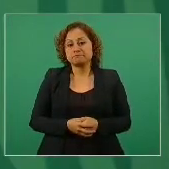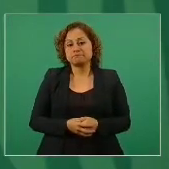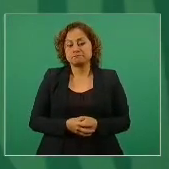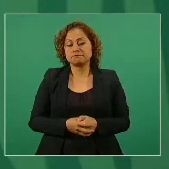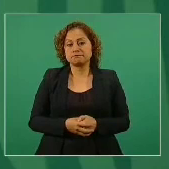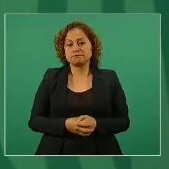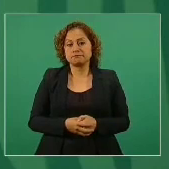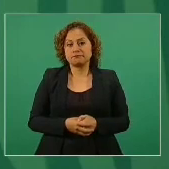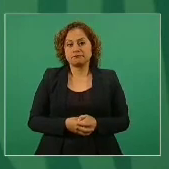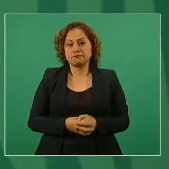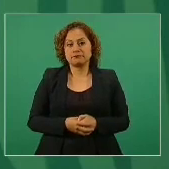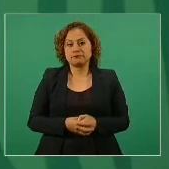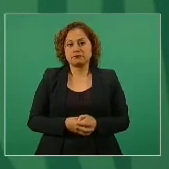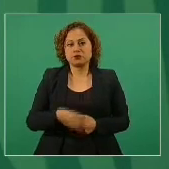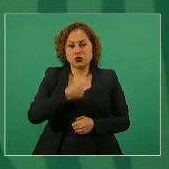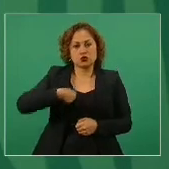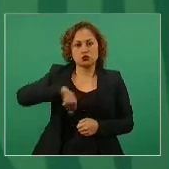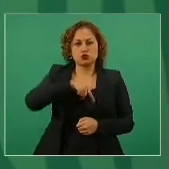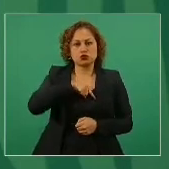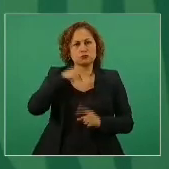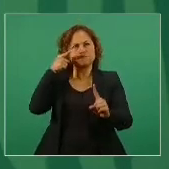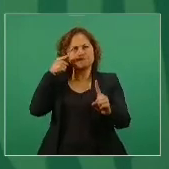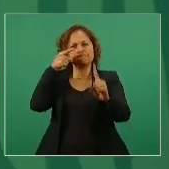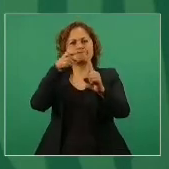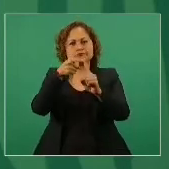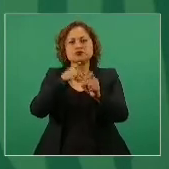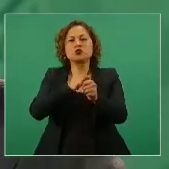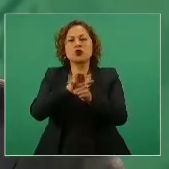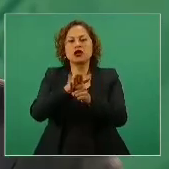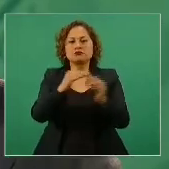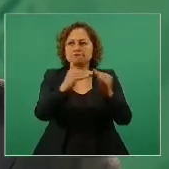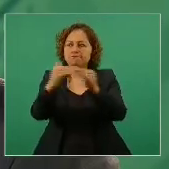tenemos nosotros que apostar a la democracia.